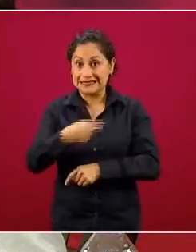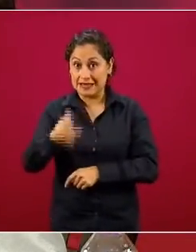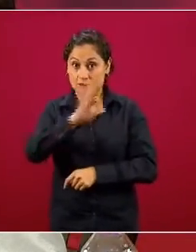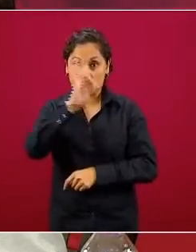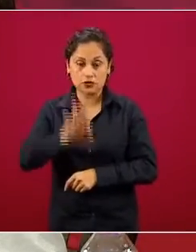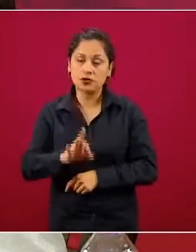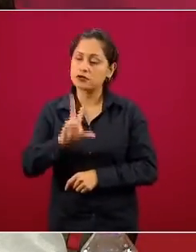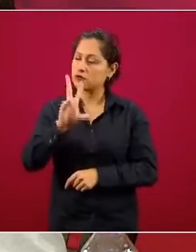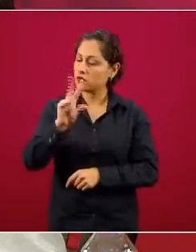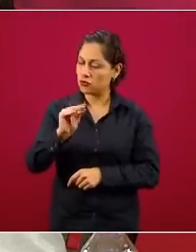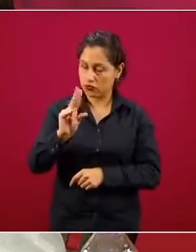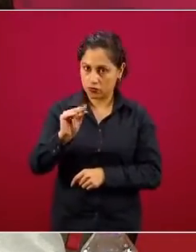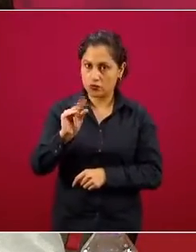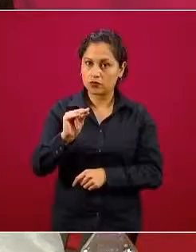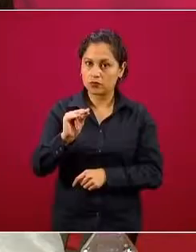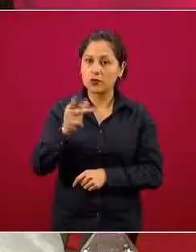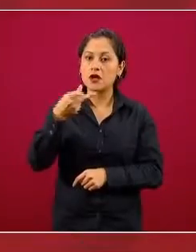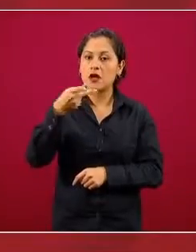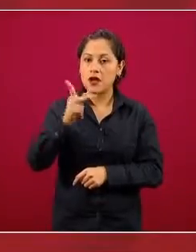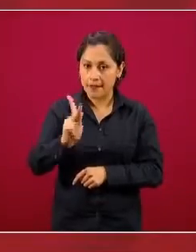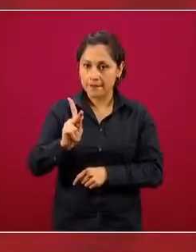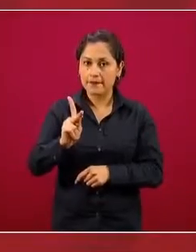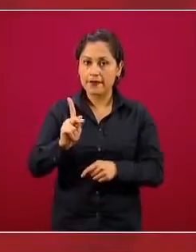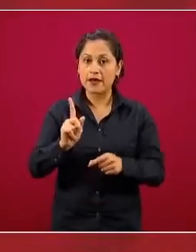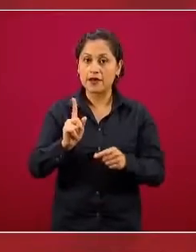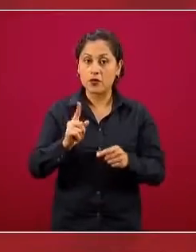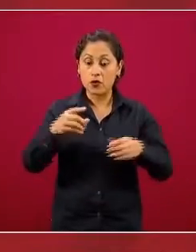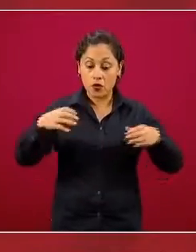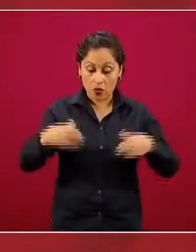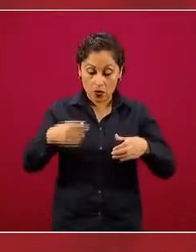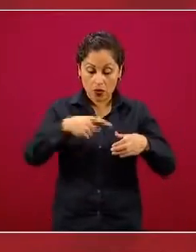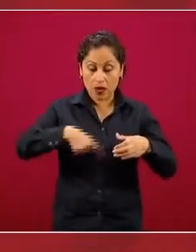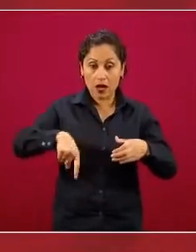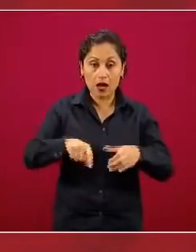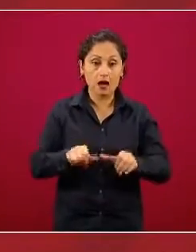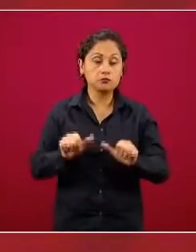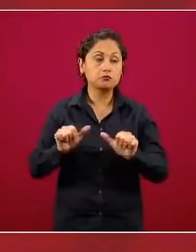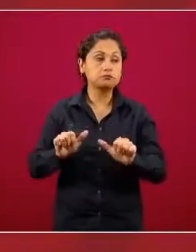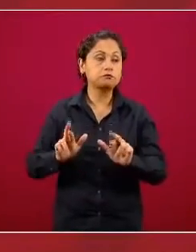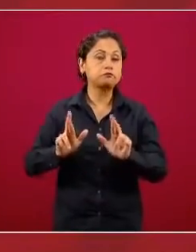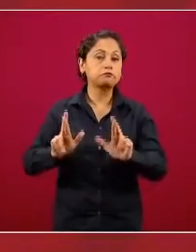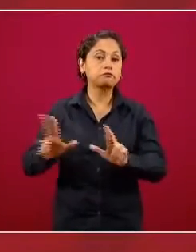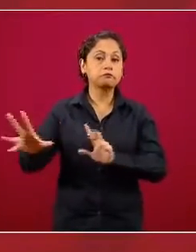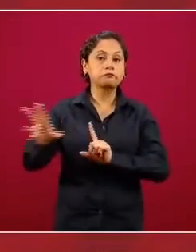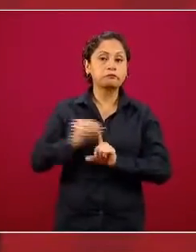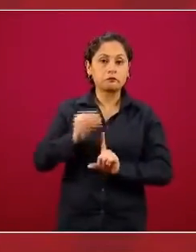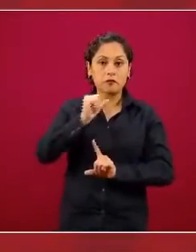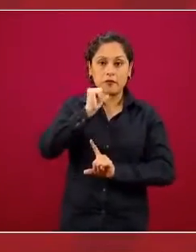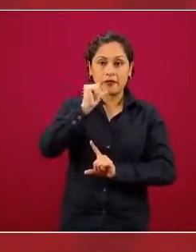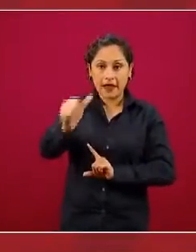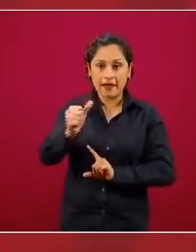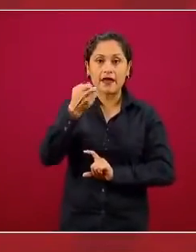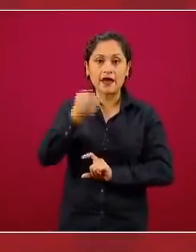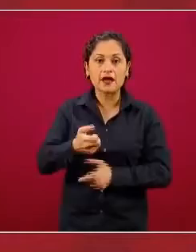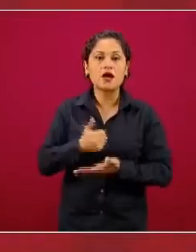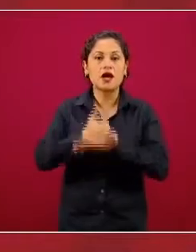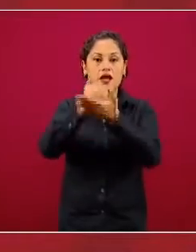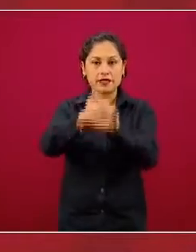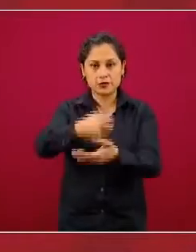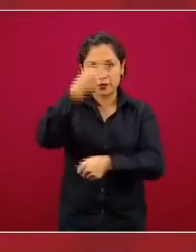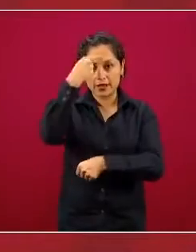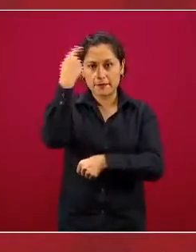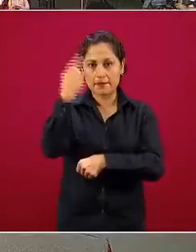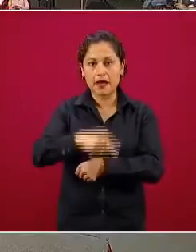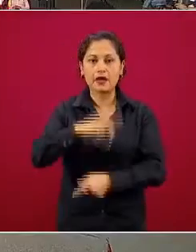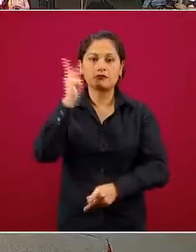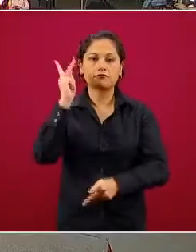es suficiente para que ya no haya transmisión. Y básicamente, por eso se llama de rebaño. Esto es como las